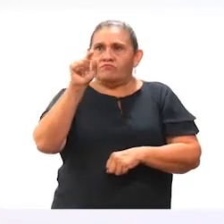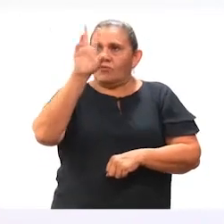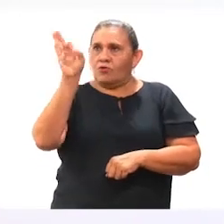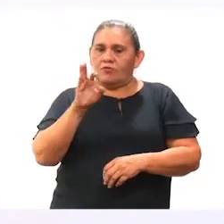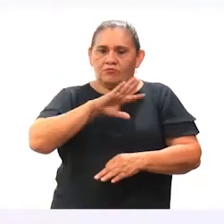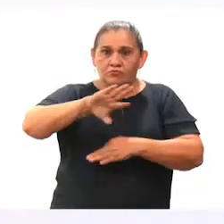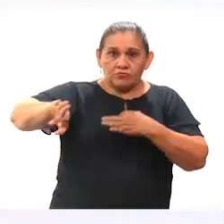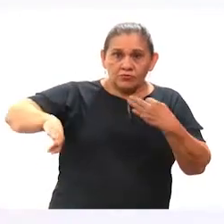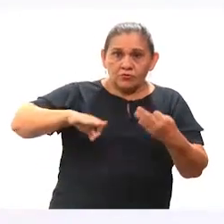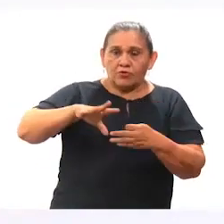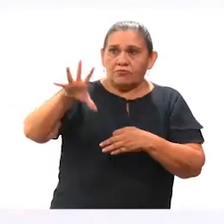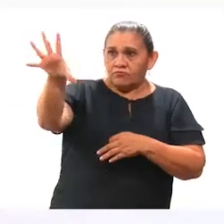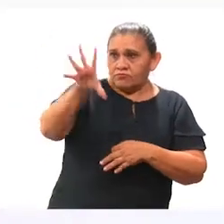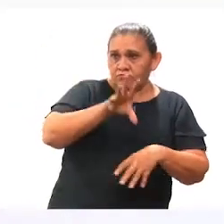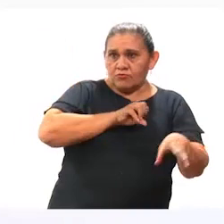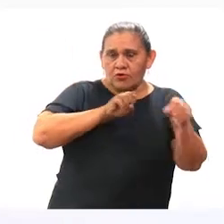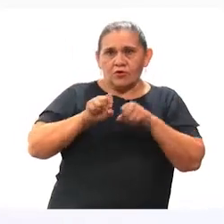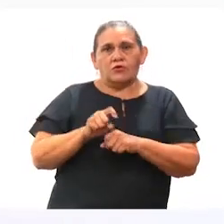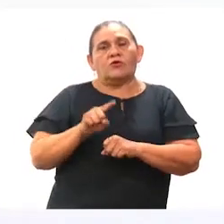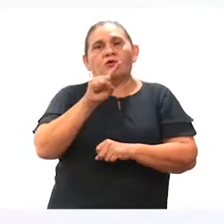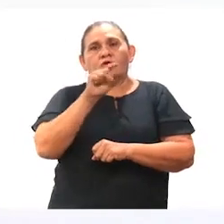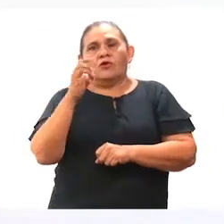total de contagios registrados, que son